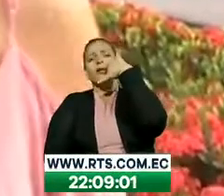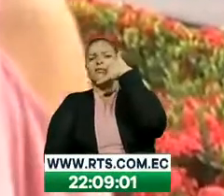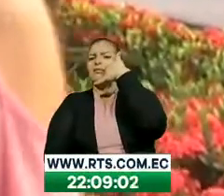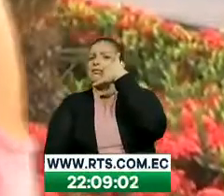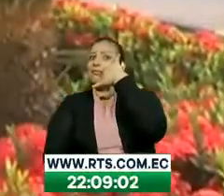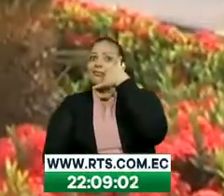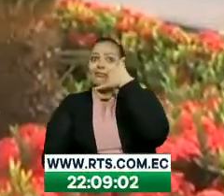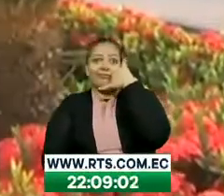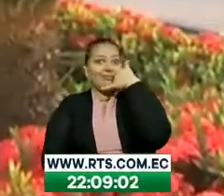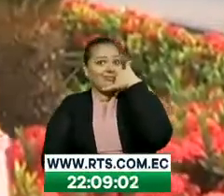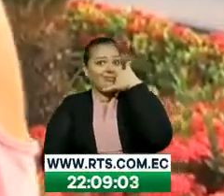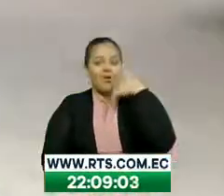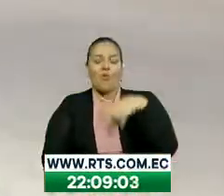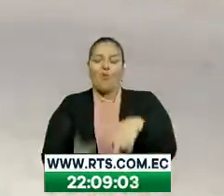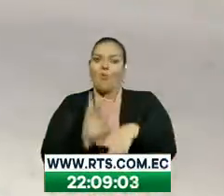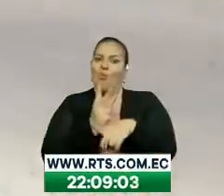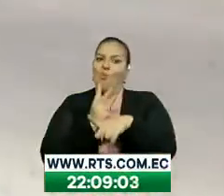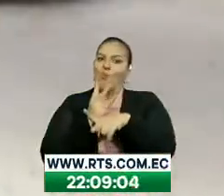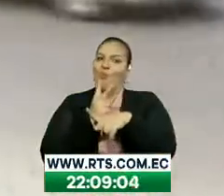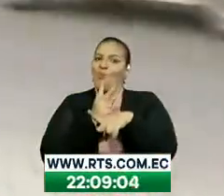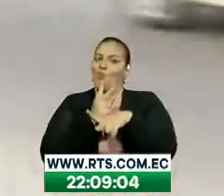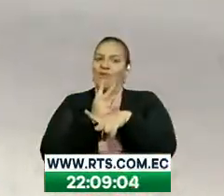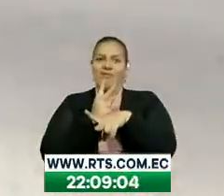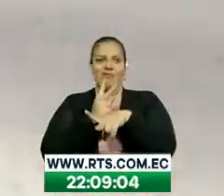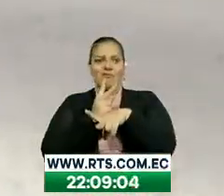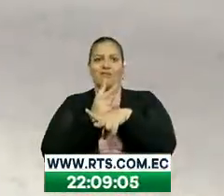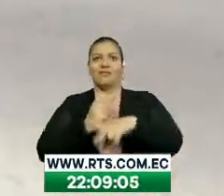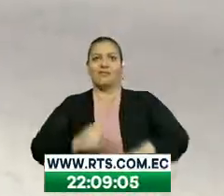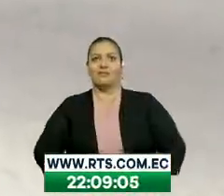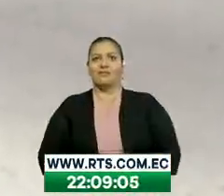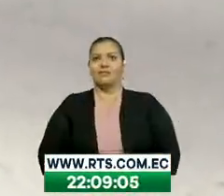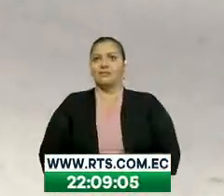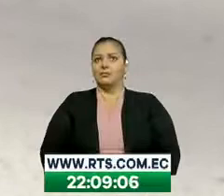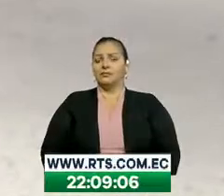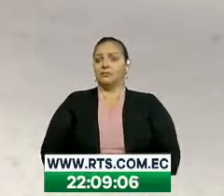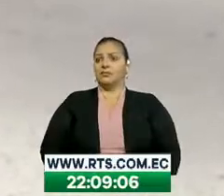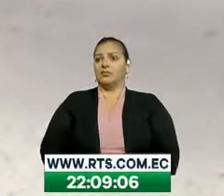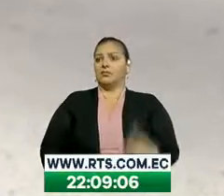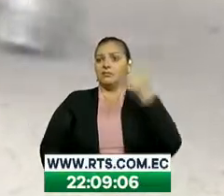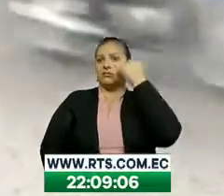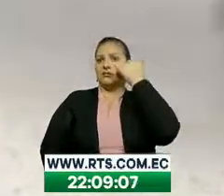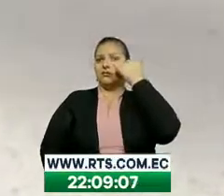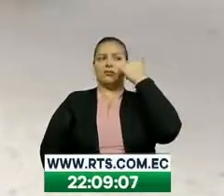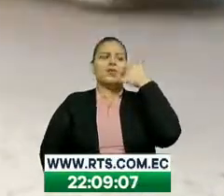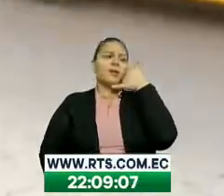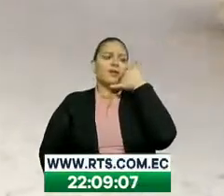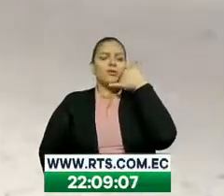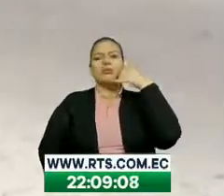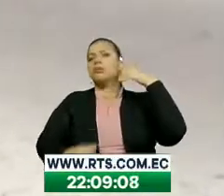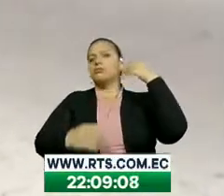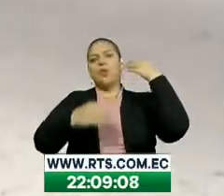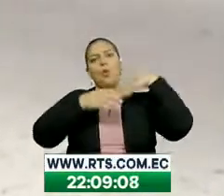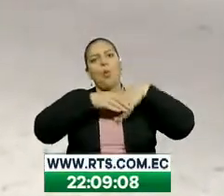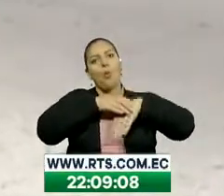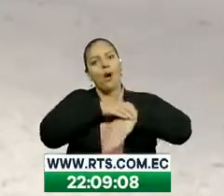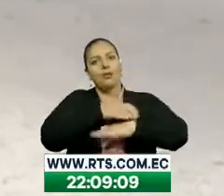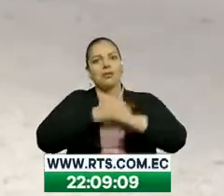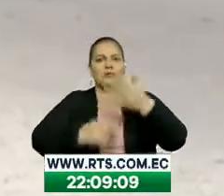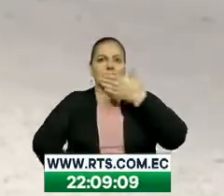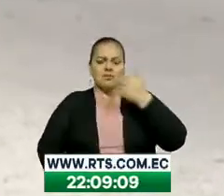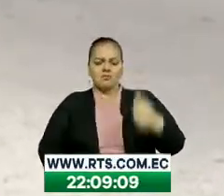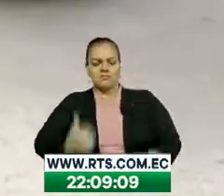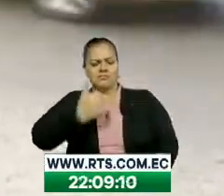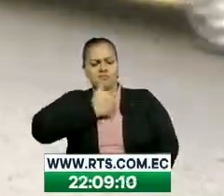cuidado, sobre todo en esta temporada. Tener precauciones, pues. Su teléfono, tenerlos guardados. O sea, uno